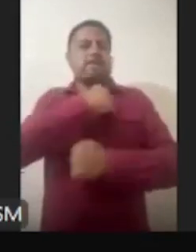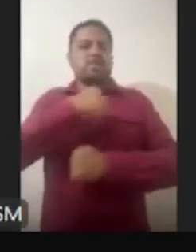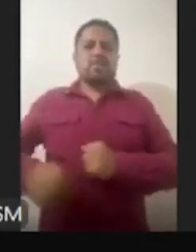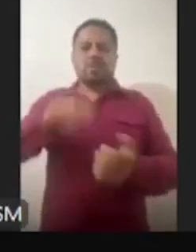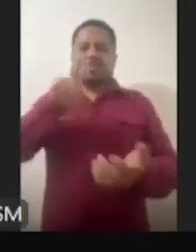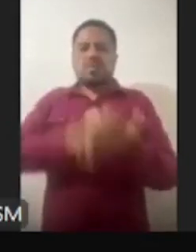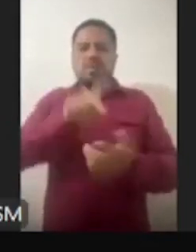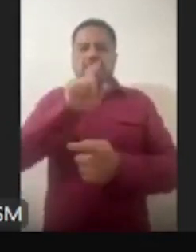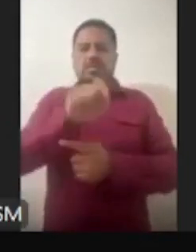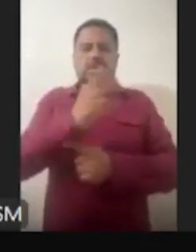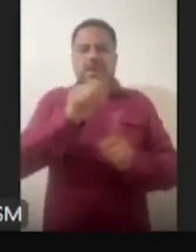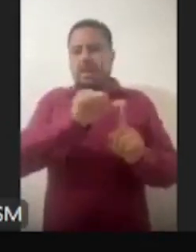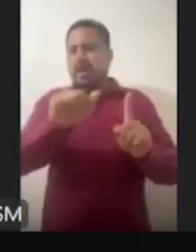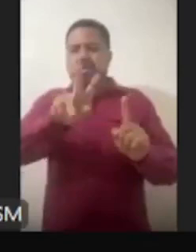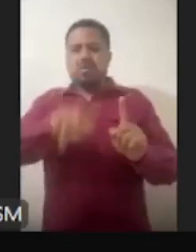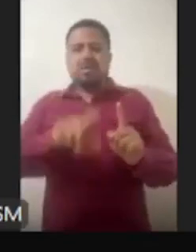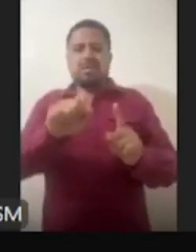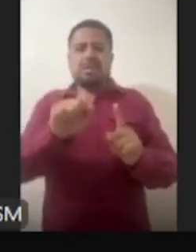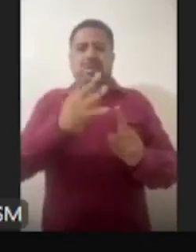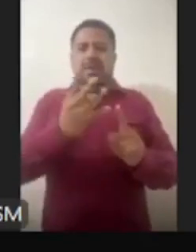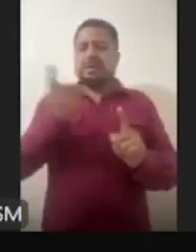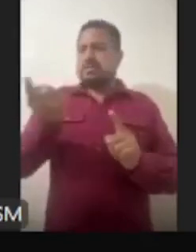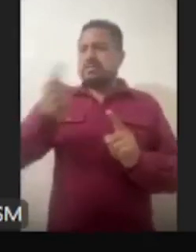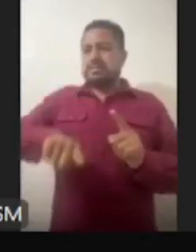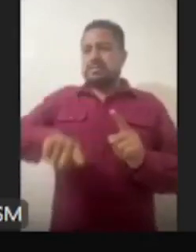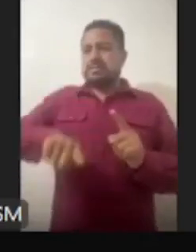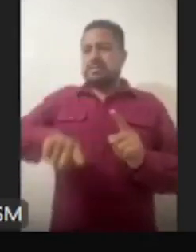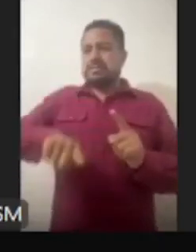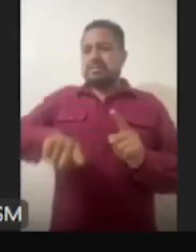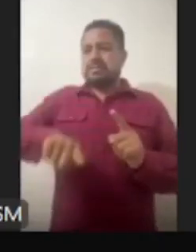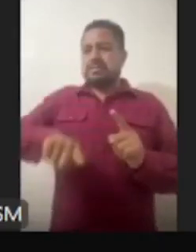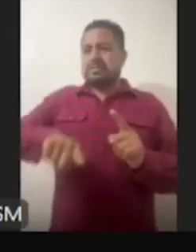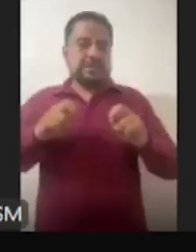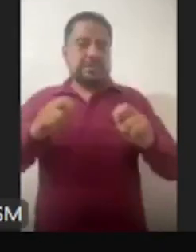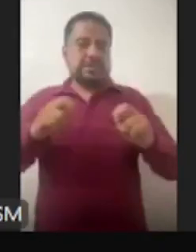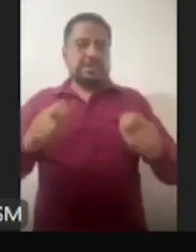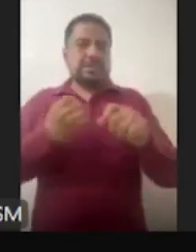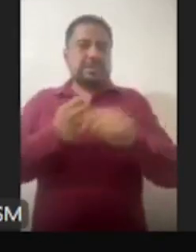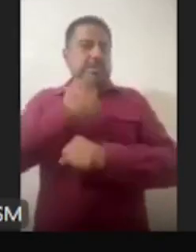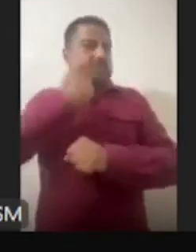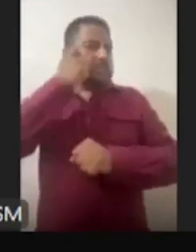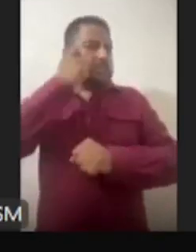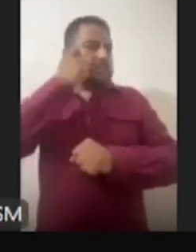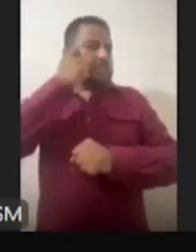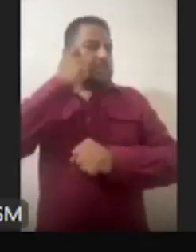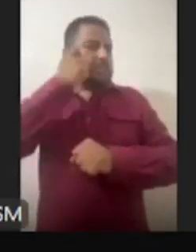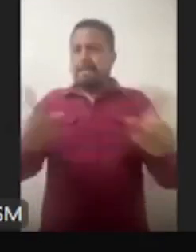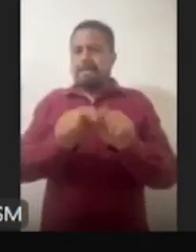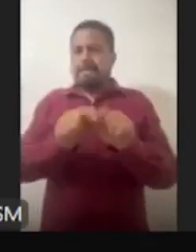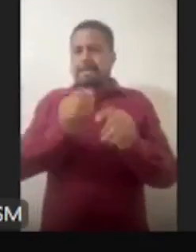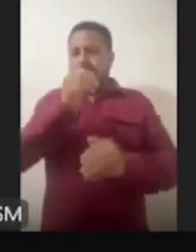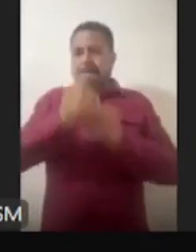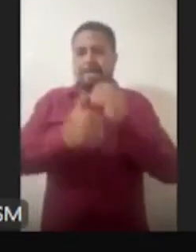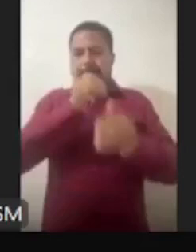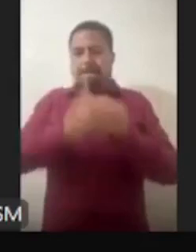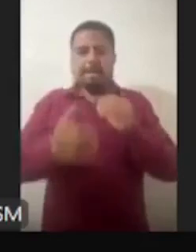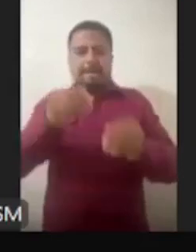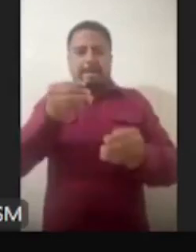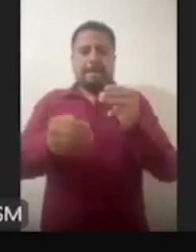emitido por el Consejo General del Instituto Electoral y de Participación Ciudadana del Estado de Guerrero. Es la cuenta, magistrada presidenta, magistradas,